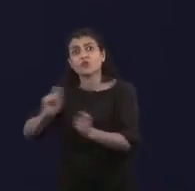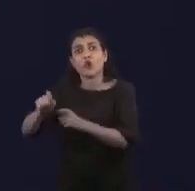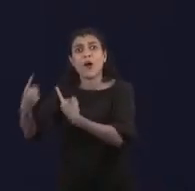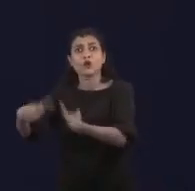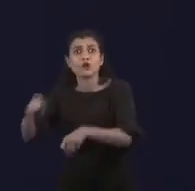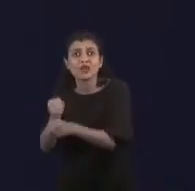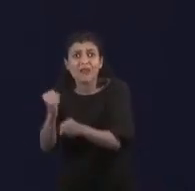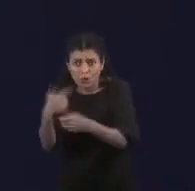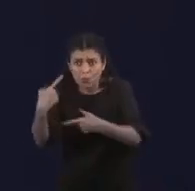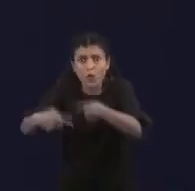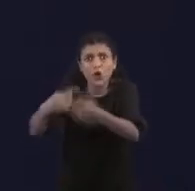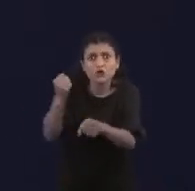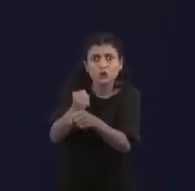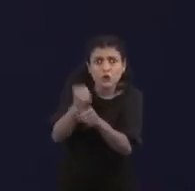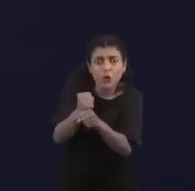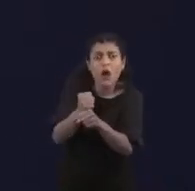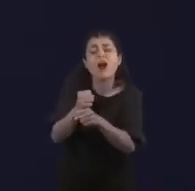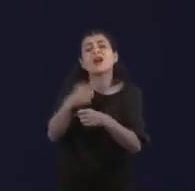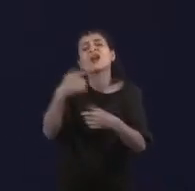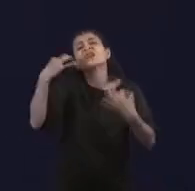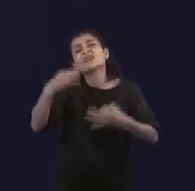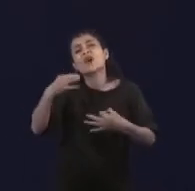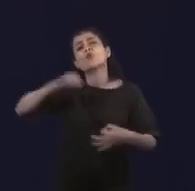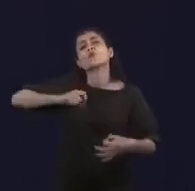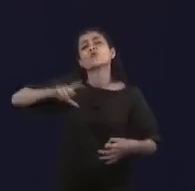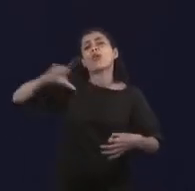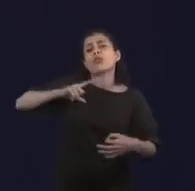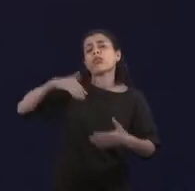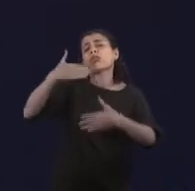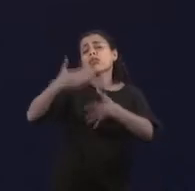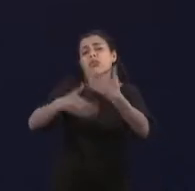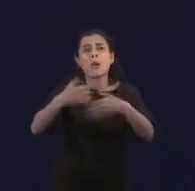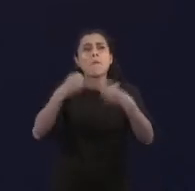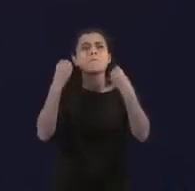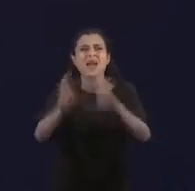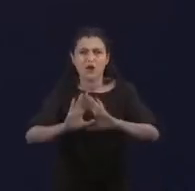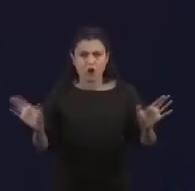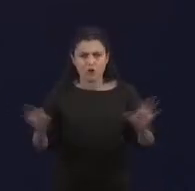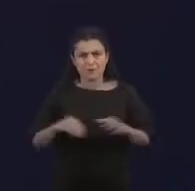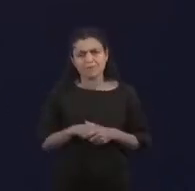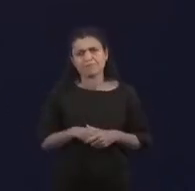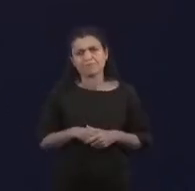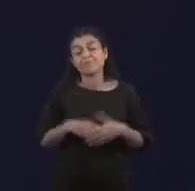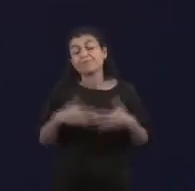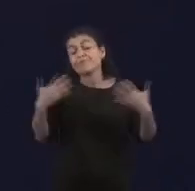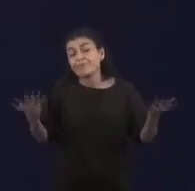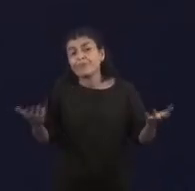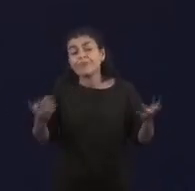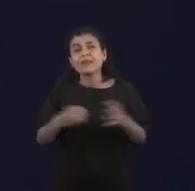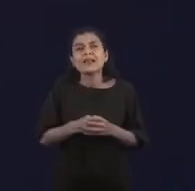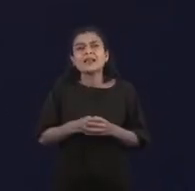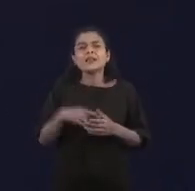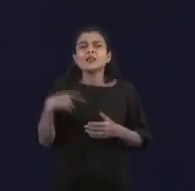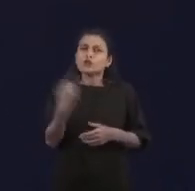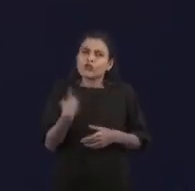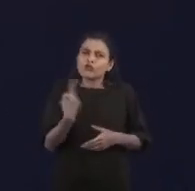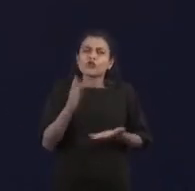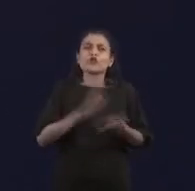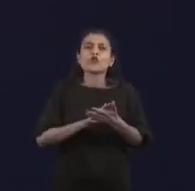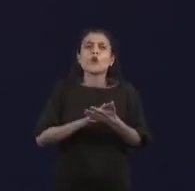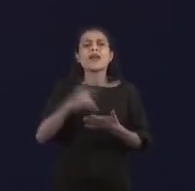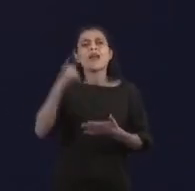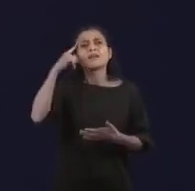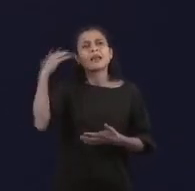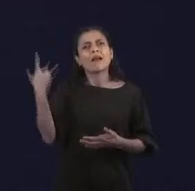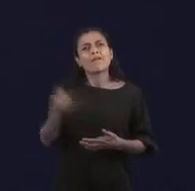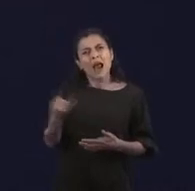artificial y mi trabajo va a evolucionar y voy a ganar más y voy a poder estar mejor. Así que para nosotros la inteligencia artificial